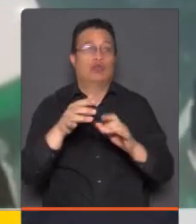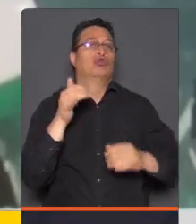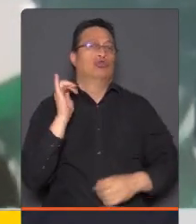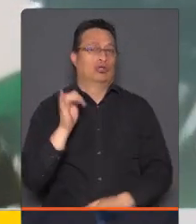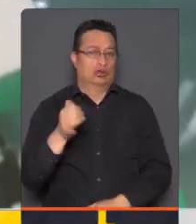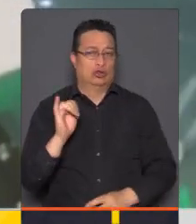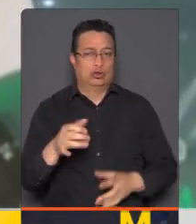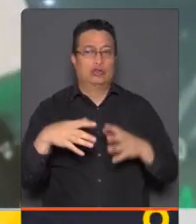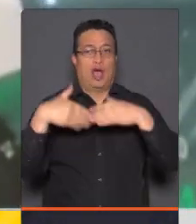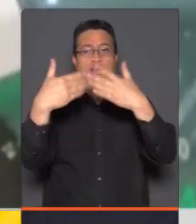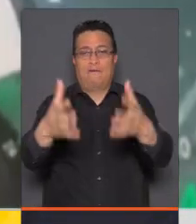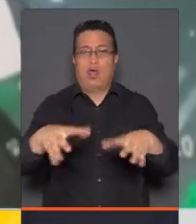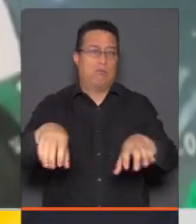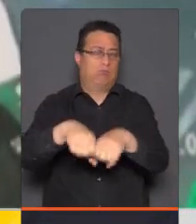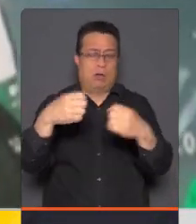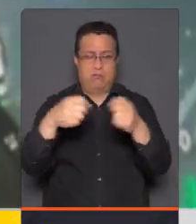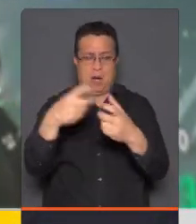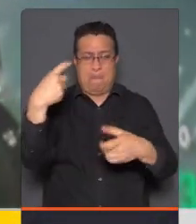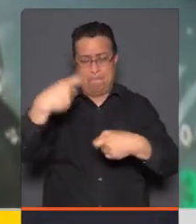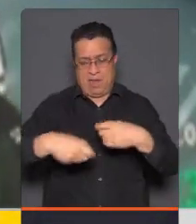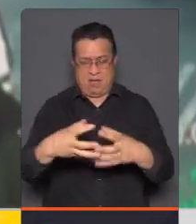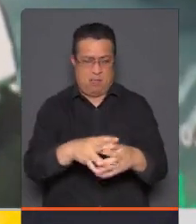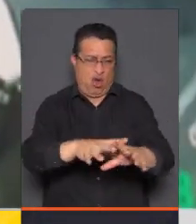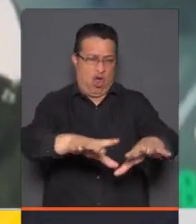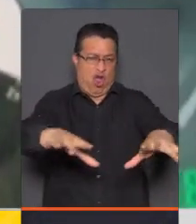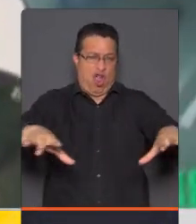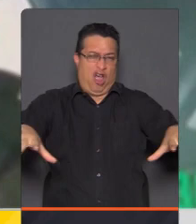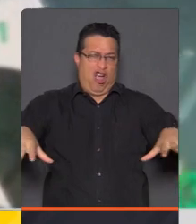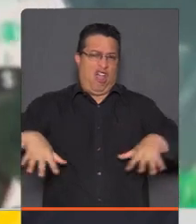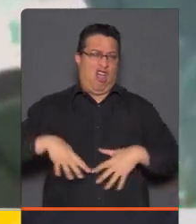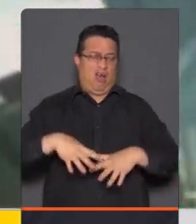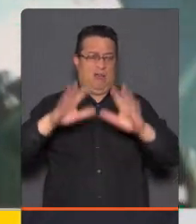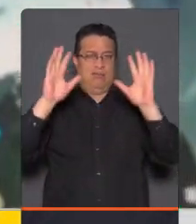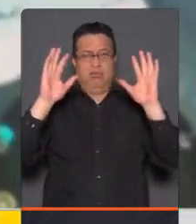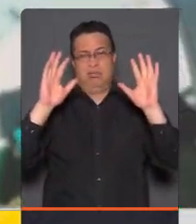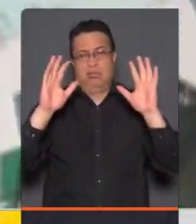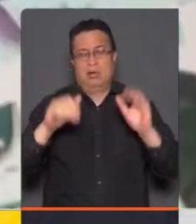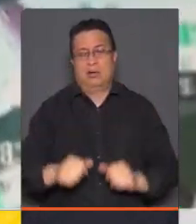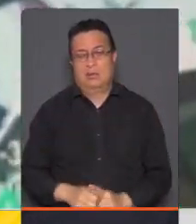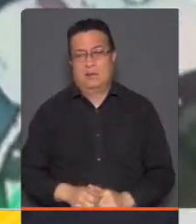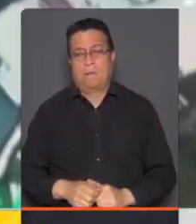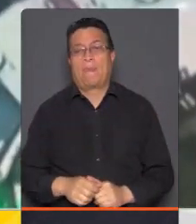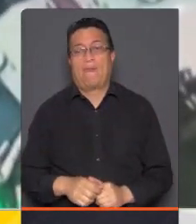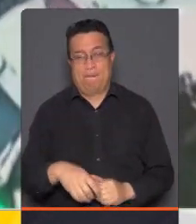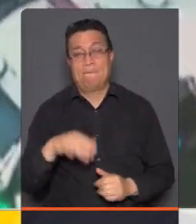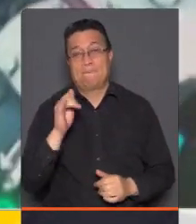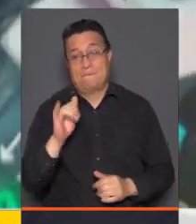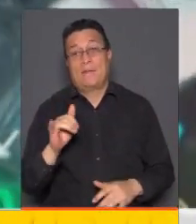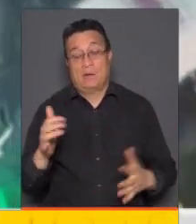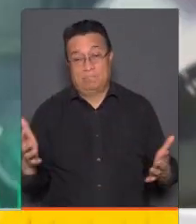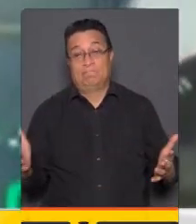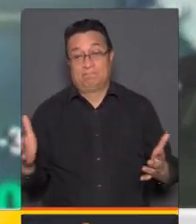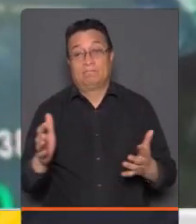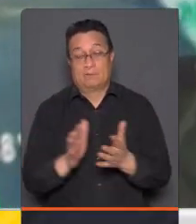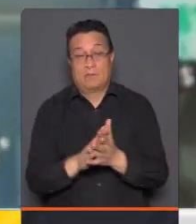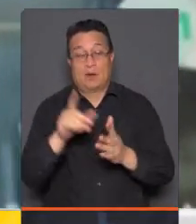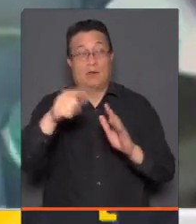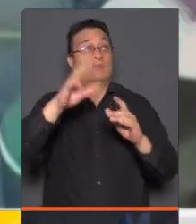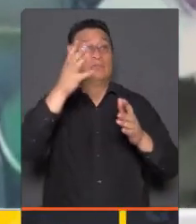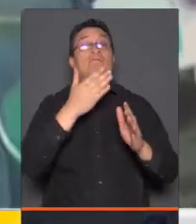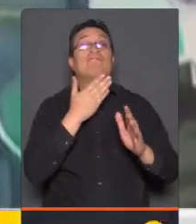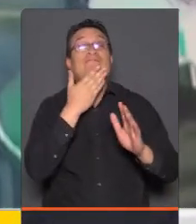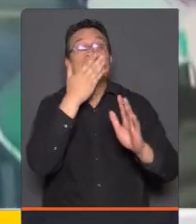área de aquí afuera quedó llena de piedras. O sea, todo. ¿Y hartas cosas? Sí. O sea, vaciaron las neveras de